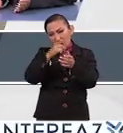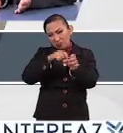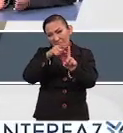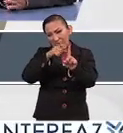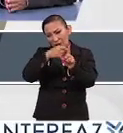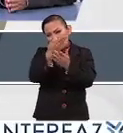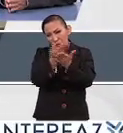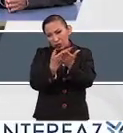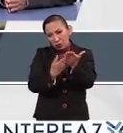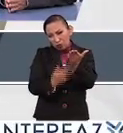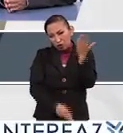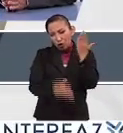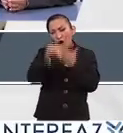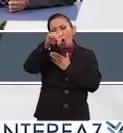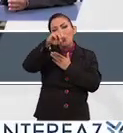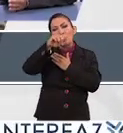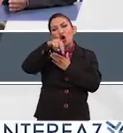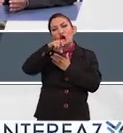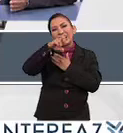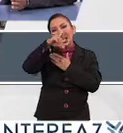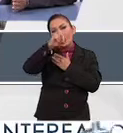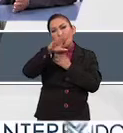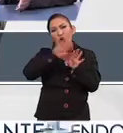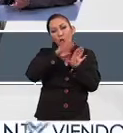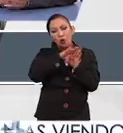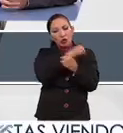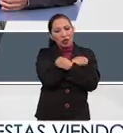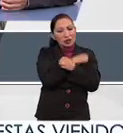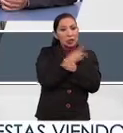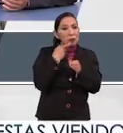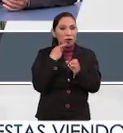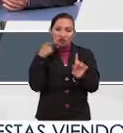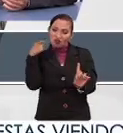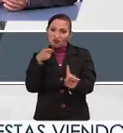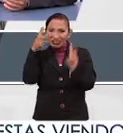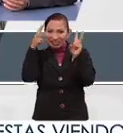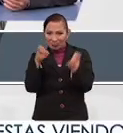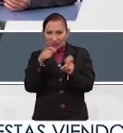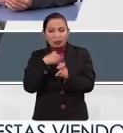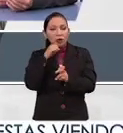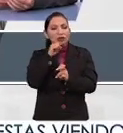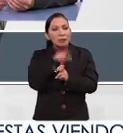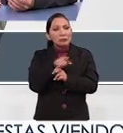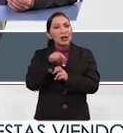como monero, principalmente yo diría de corte educativo y político, sino que una